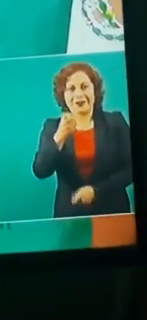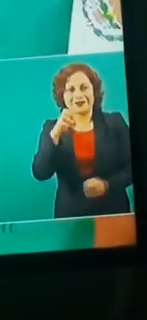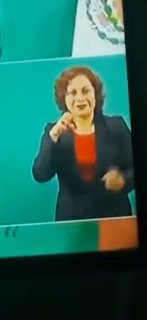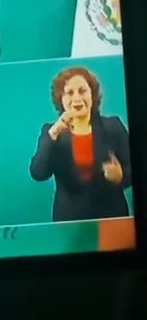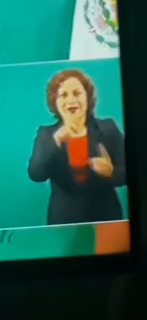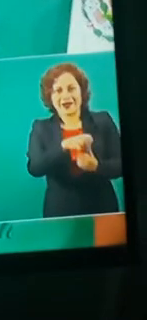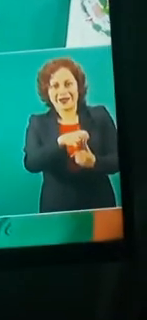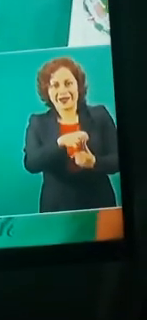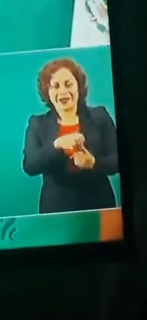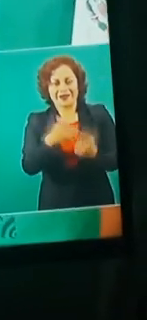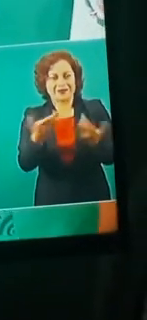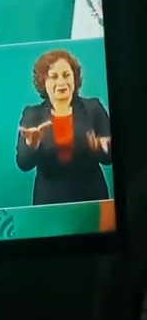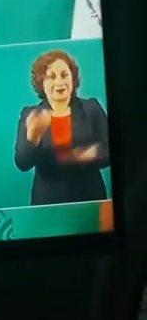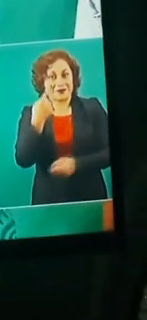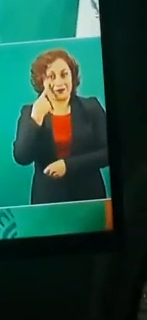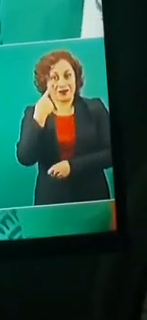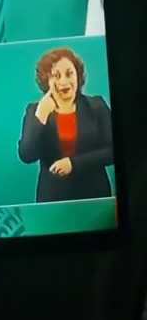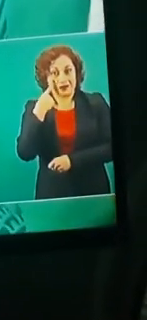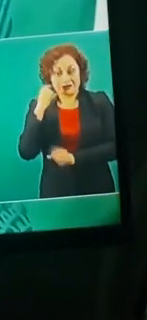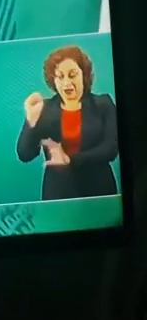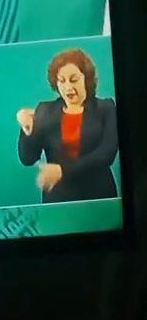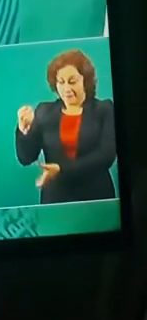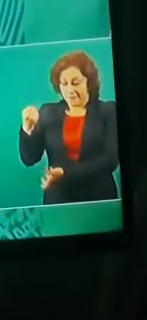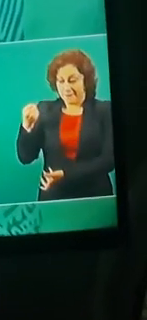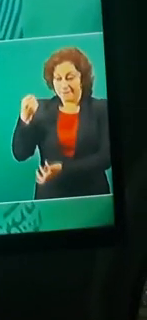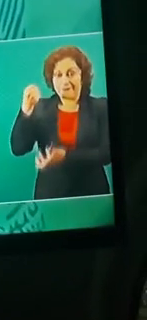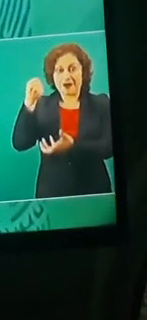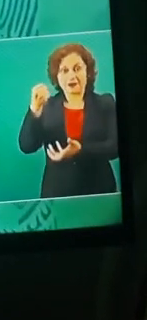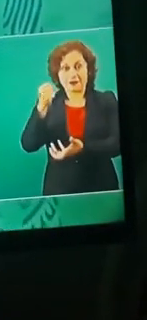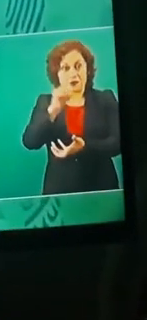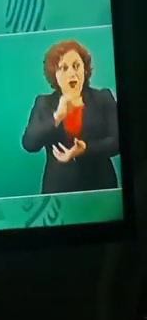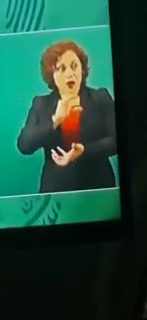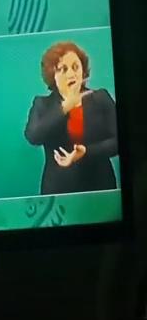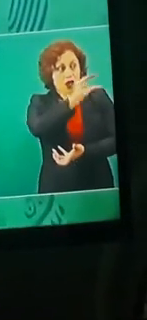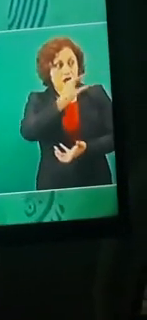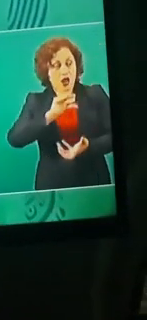informarles. Es un pequeño corto que les estoy dejando. Saludos y un abrazo a todos.